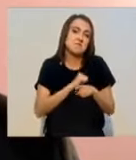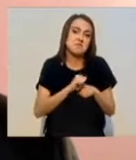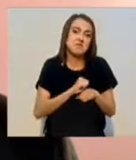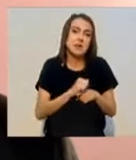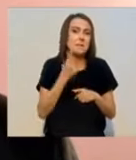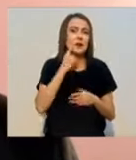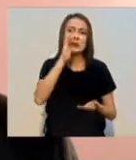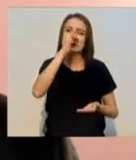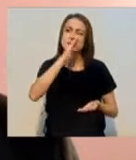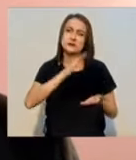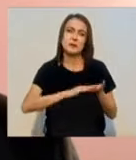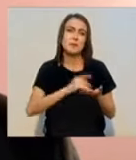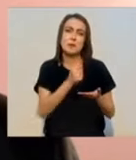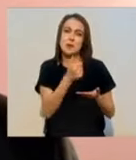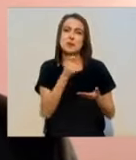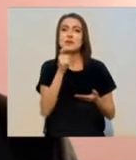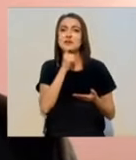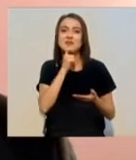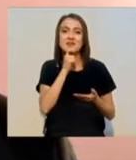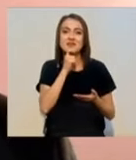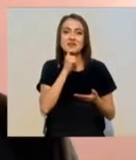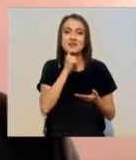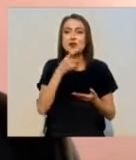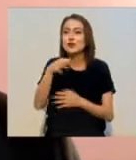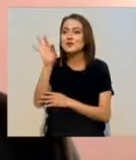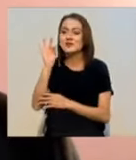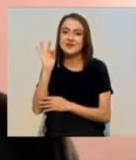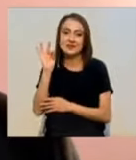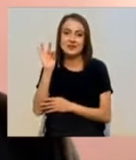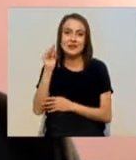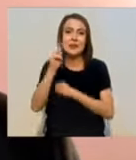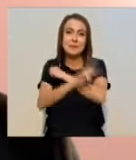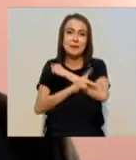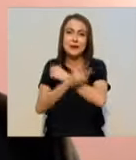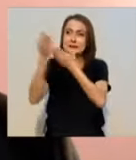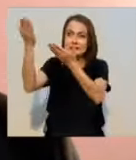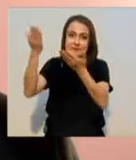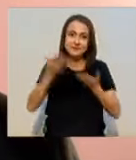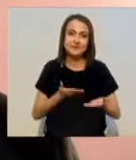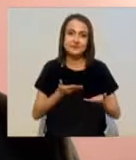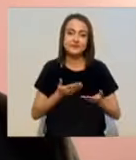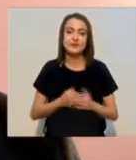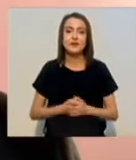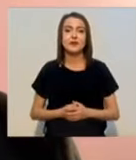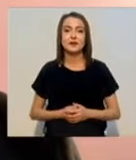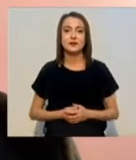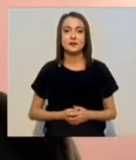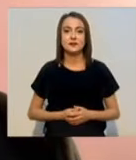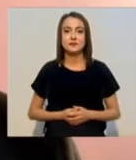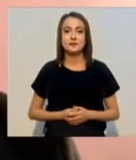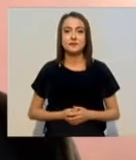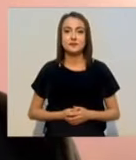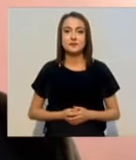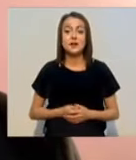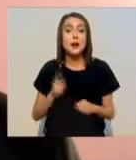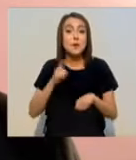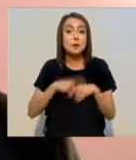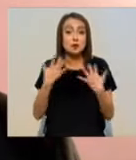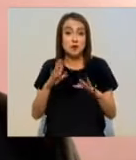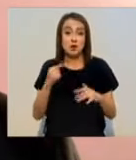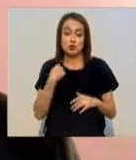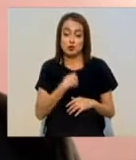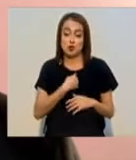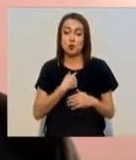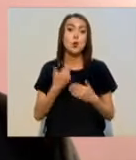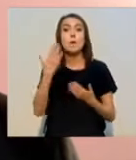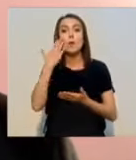mucha escasez y mucha dificultad de acceso de los países, de los diferentes países, pues en el momento que estamos hablando de